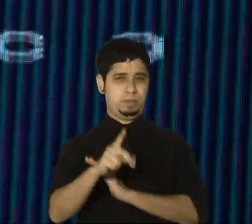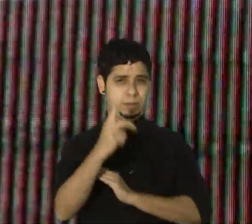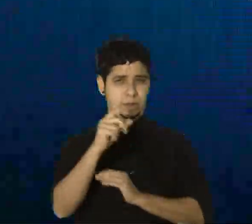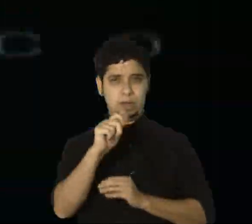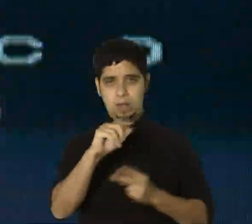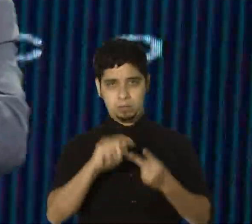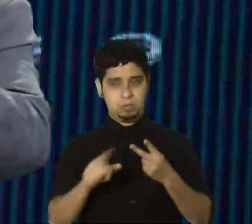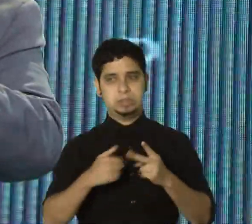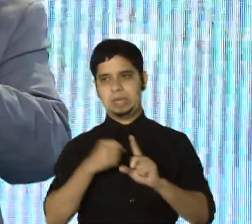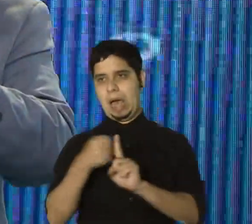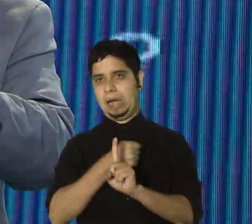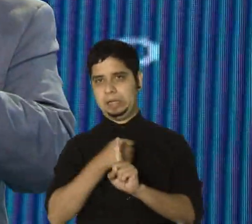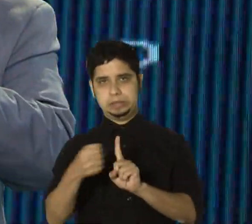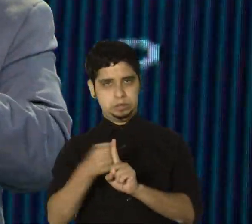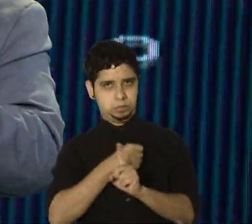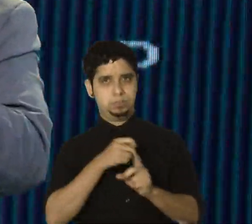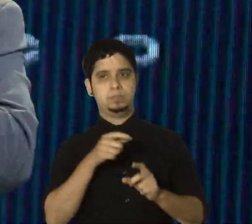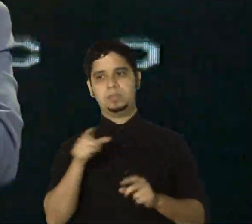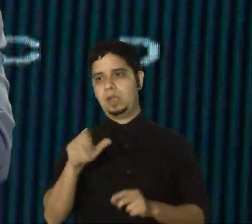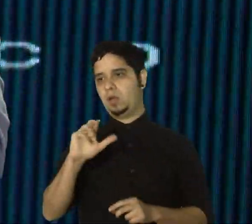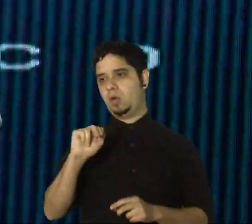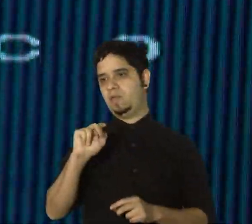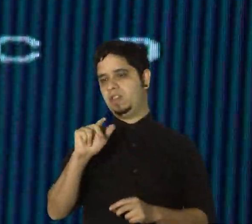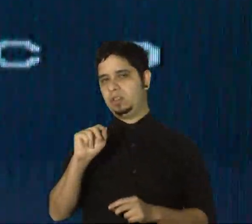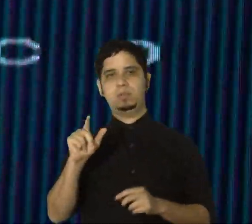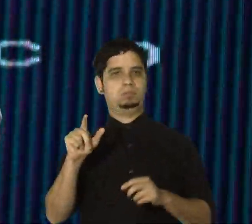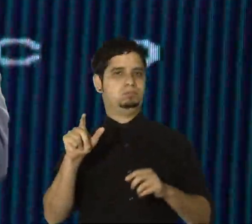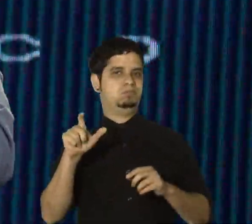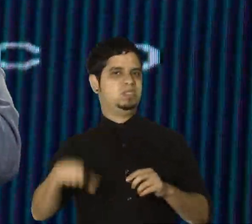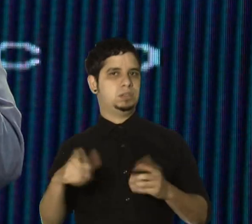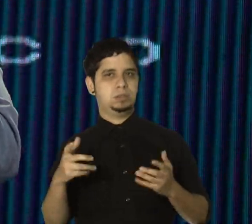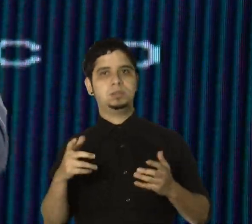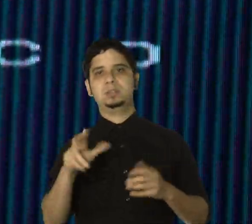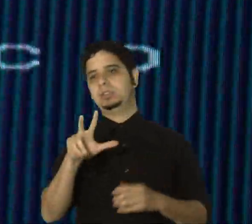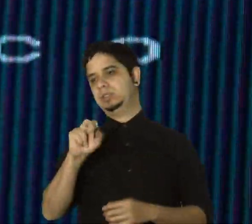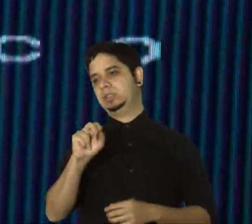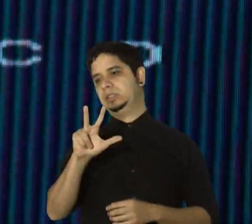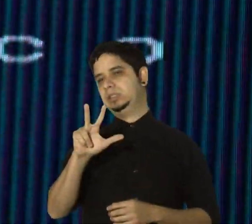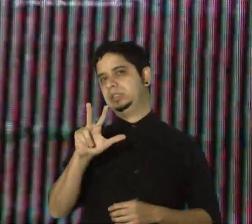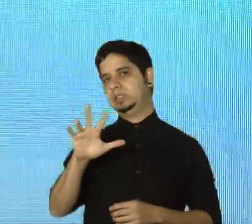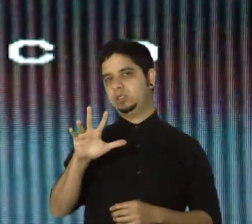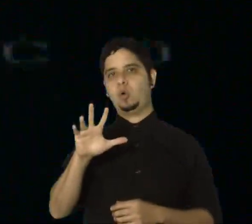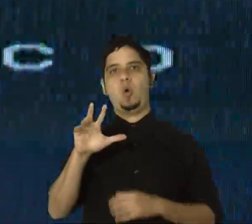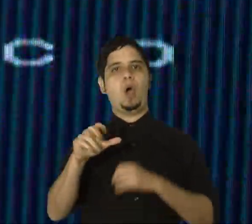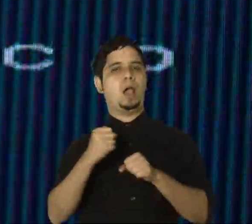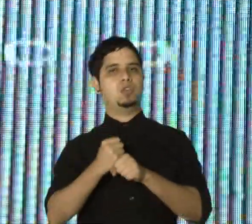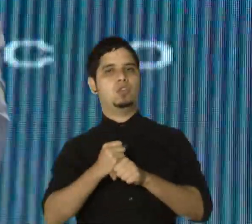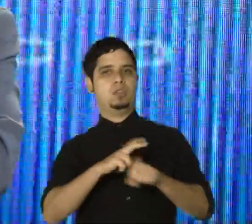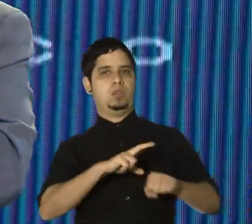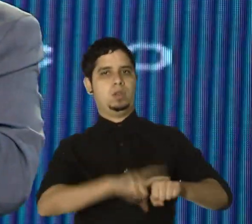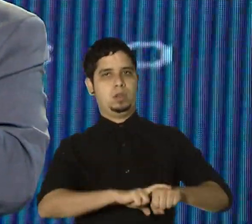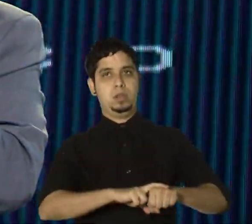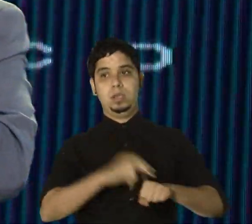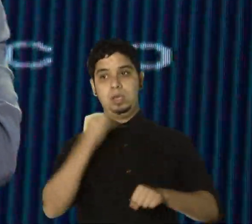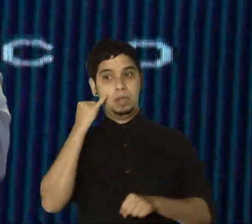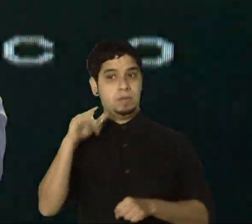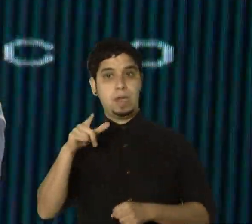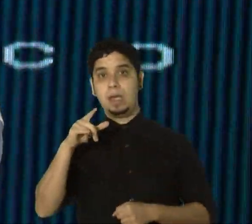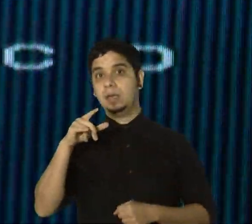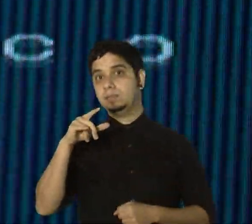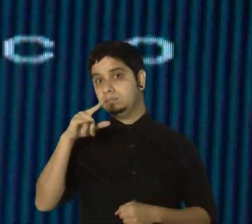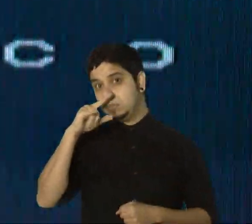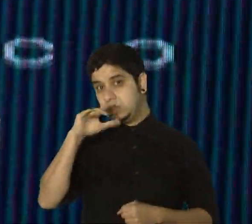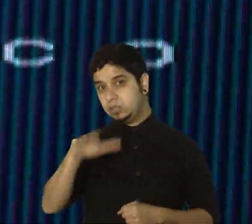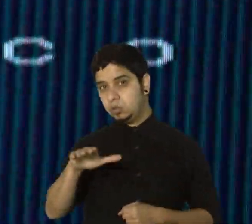conyugal, el convicto tendría que cumplir de ser adulto 35 años naturales y de ser menor 15